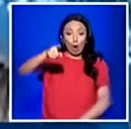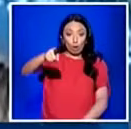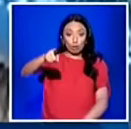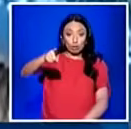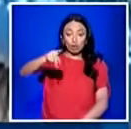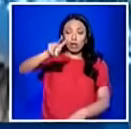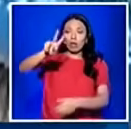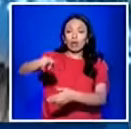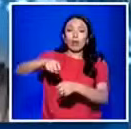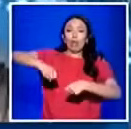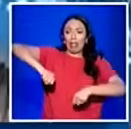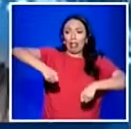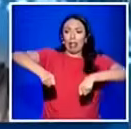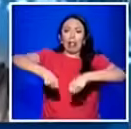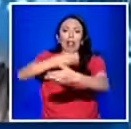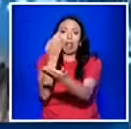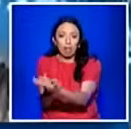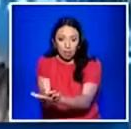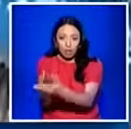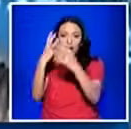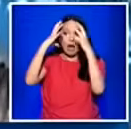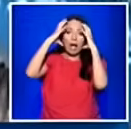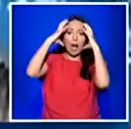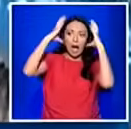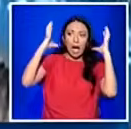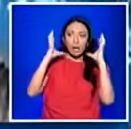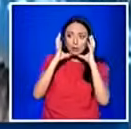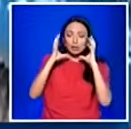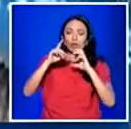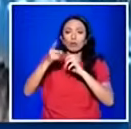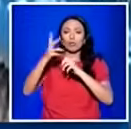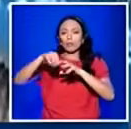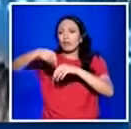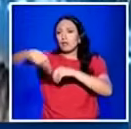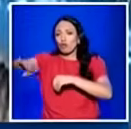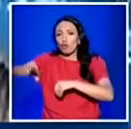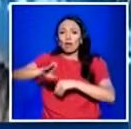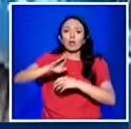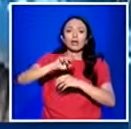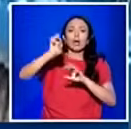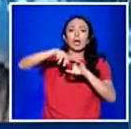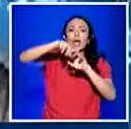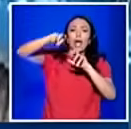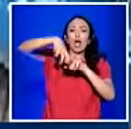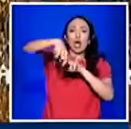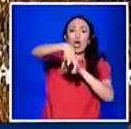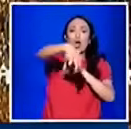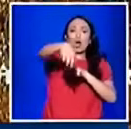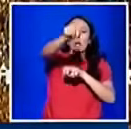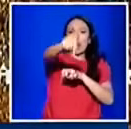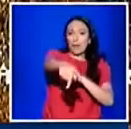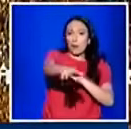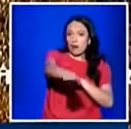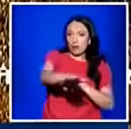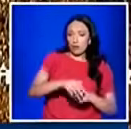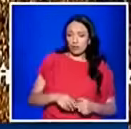motocicleta se le fue el casco, luego él también corrió para la parte de abajo porque hay una garita del conjunto.